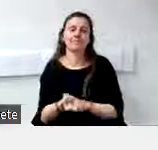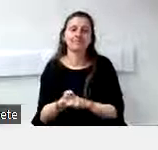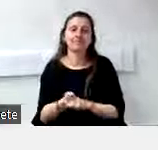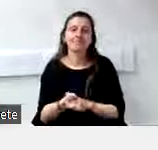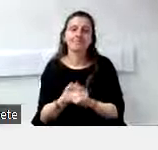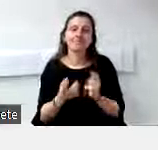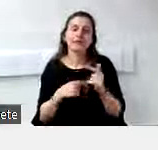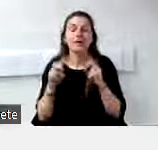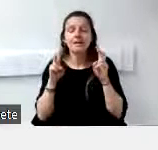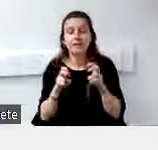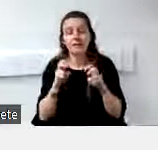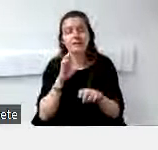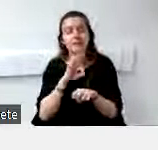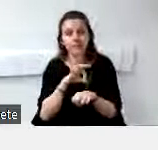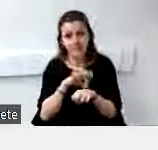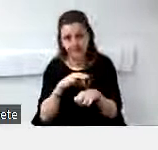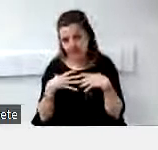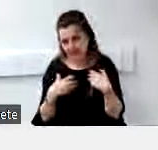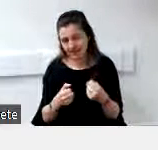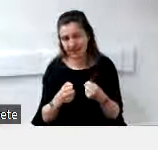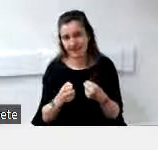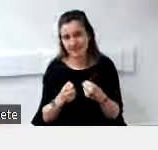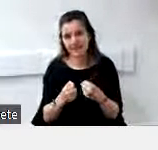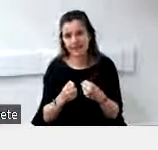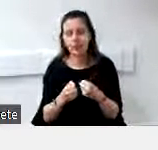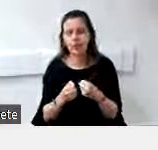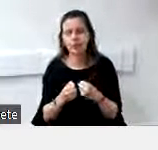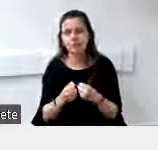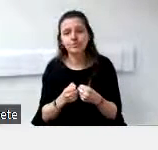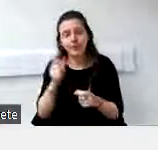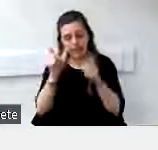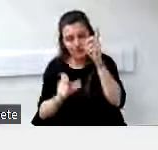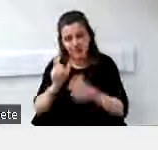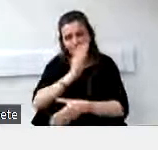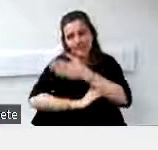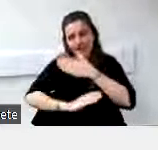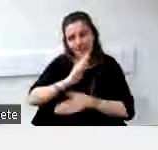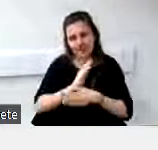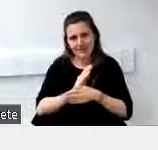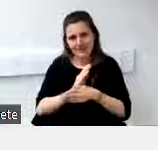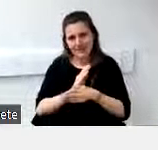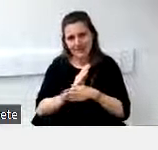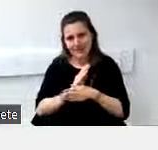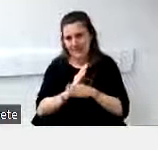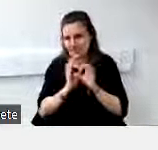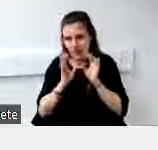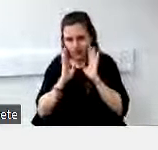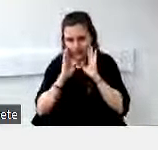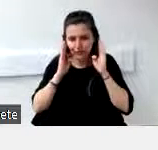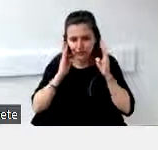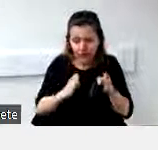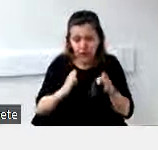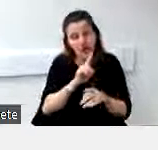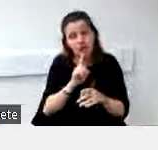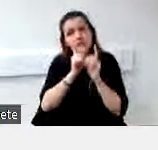con discapacidad, no estamos trabajando solo para las personas con discapacidad. Trabajamos para todos